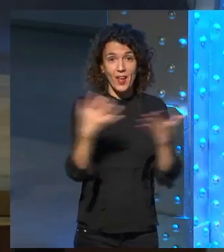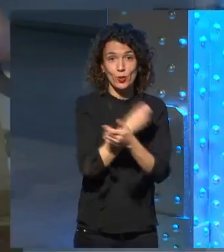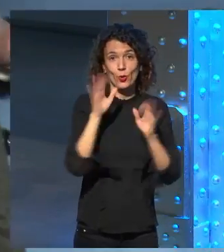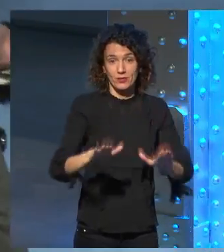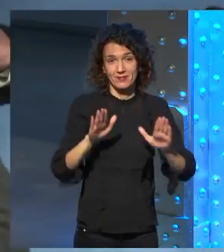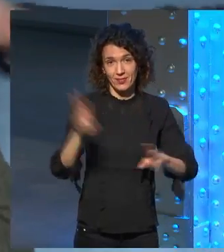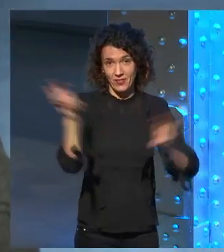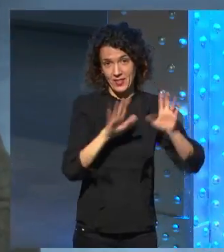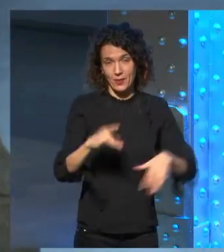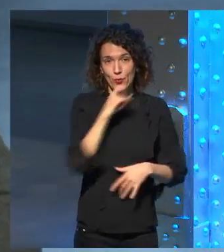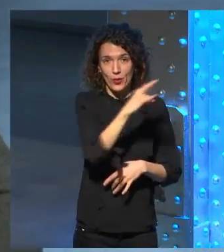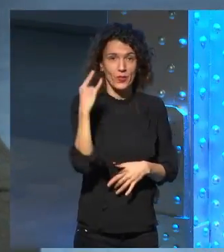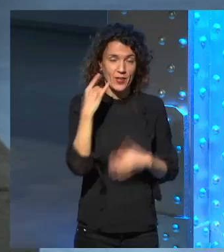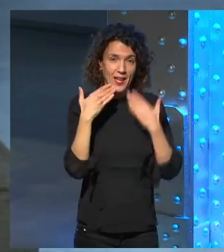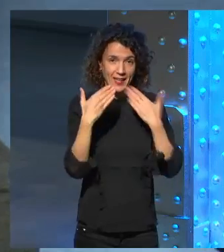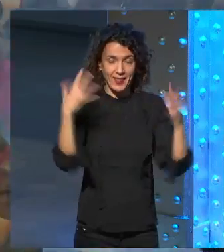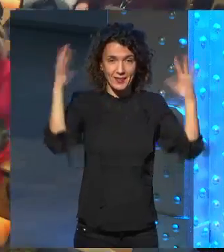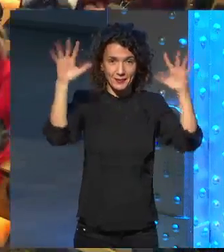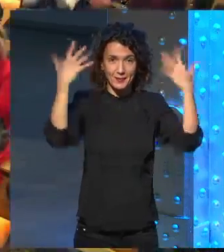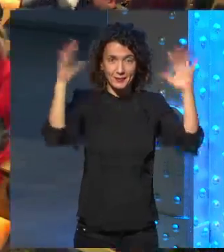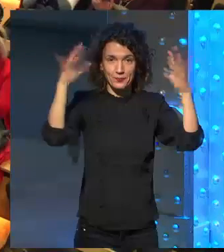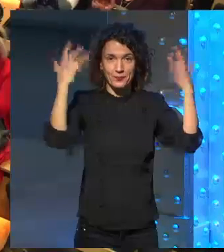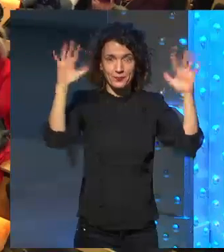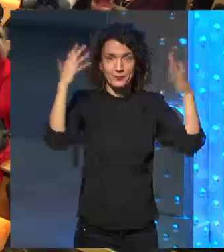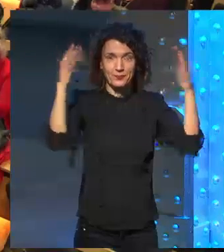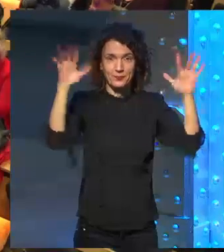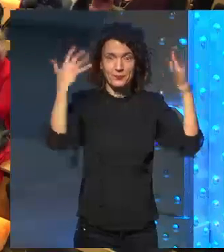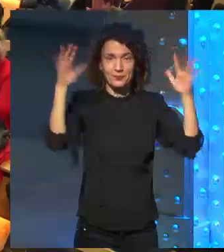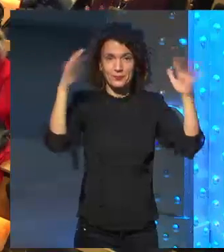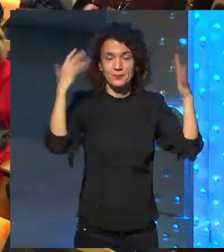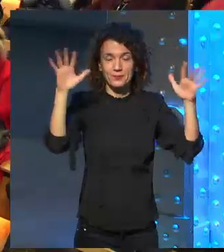ustedes por estar Antonio, aquí. por acompañarnos. Gracias.